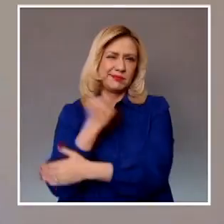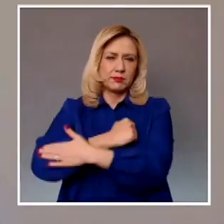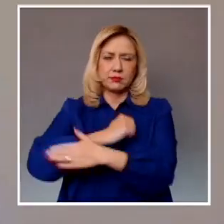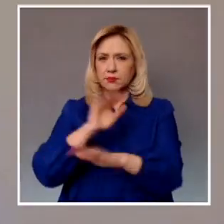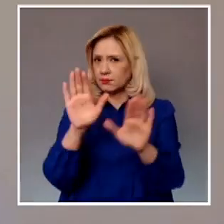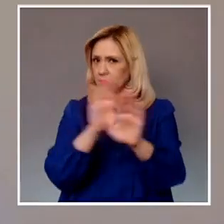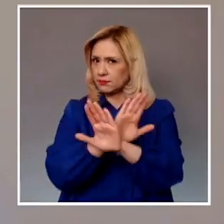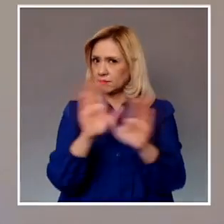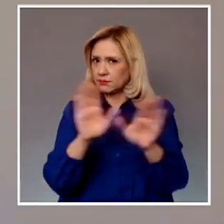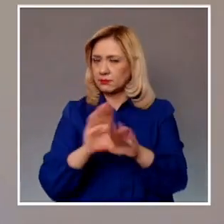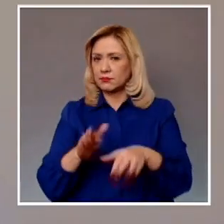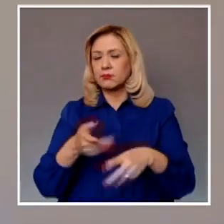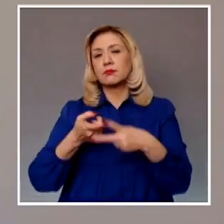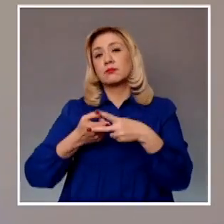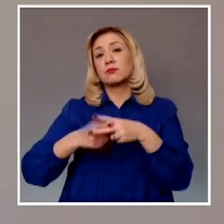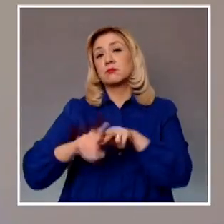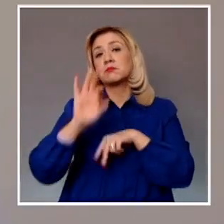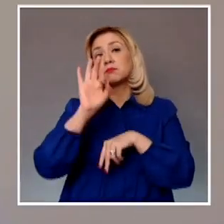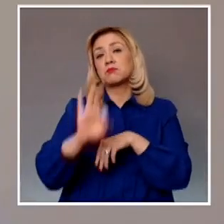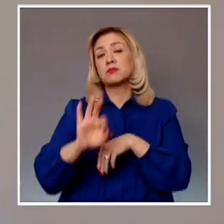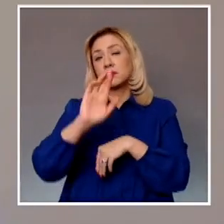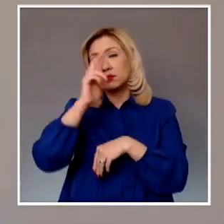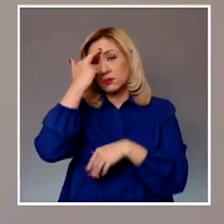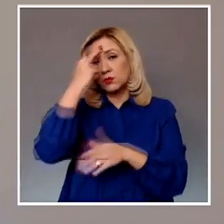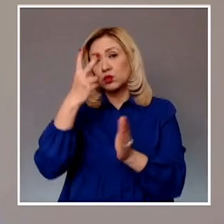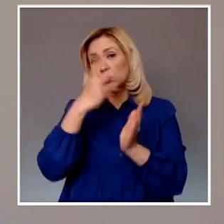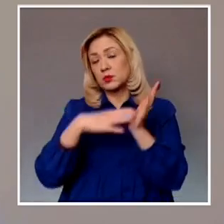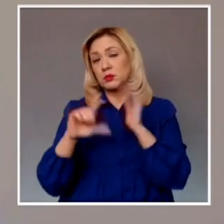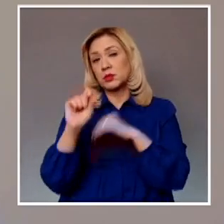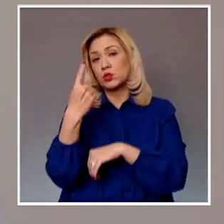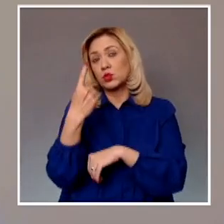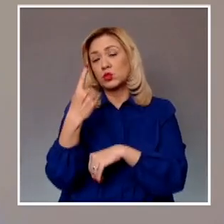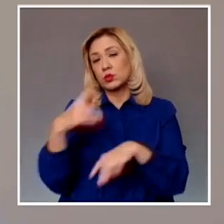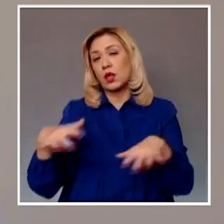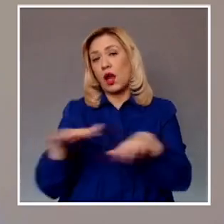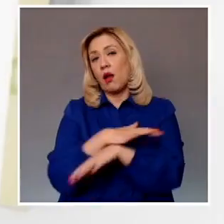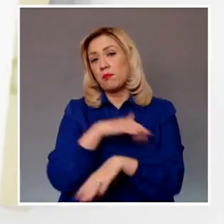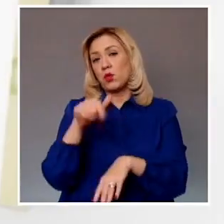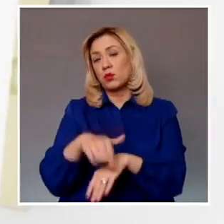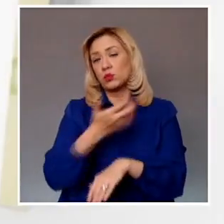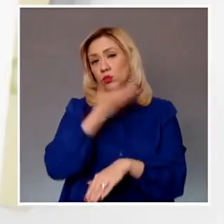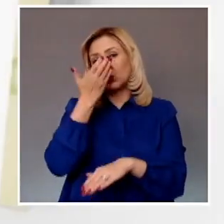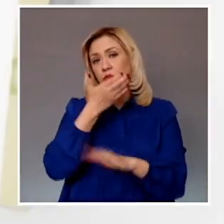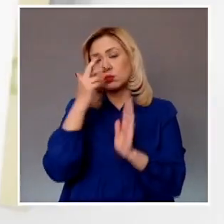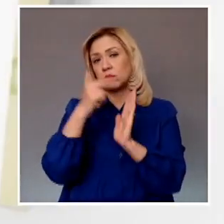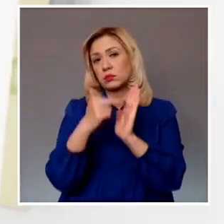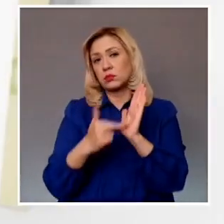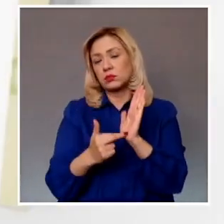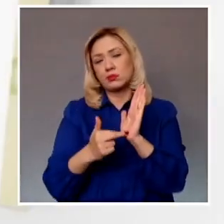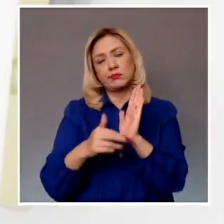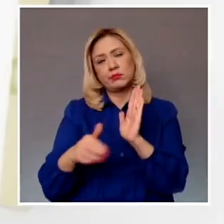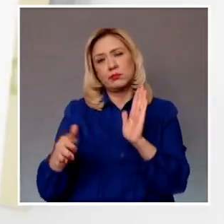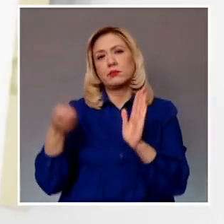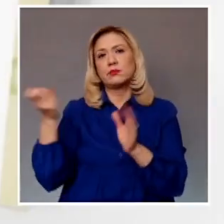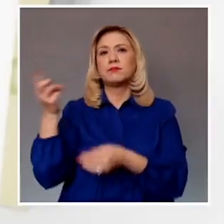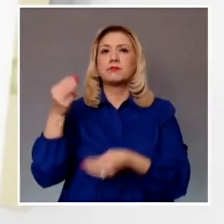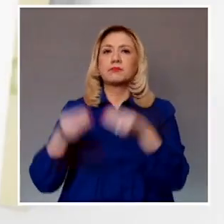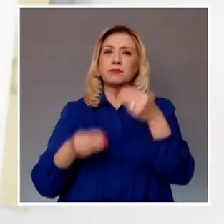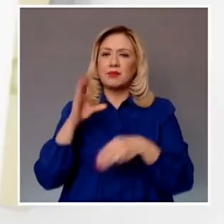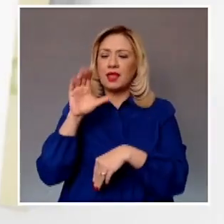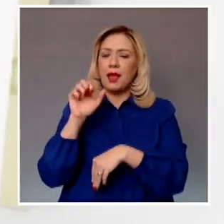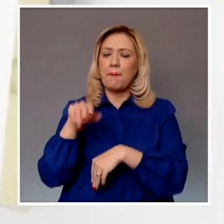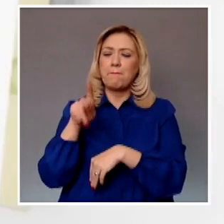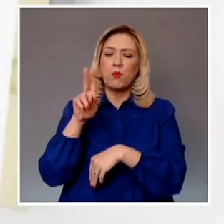con la reforma judicial de 2021, es uno de los temas que contiene el libro del magistrado Jaime Alier Campuzano. También incluye